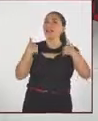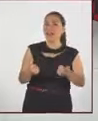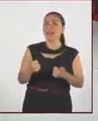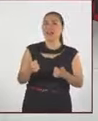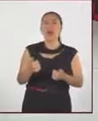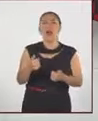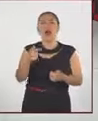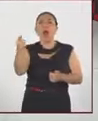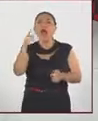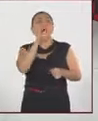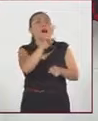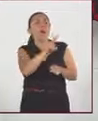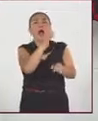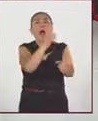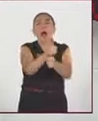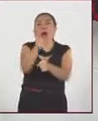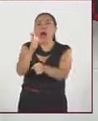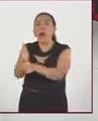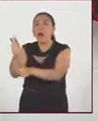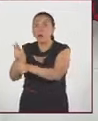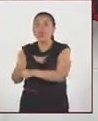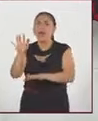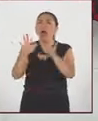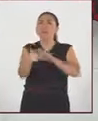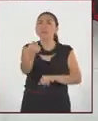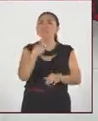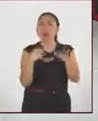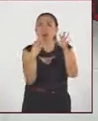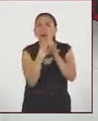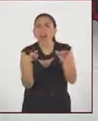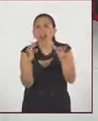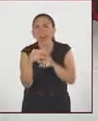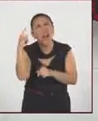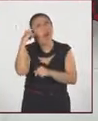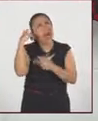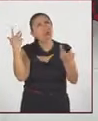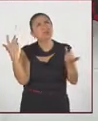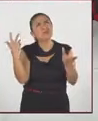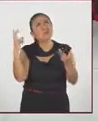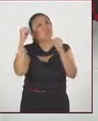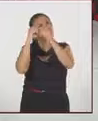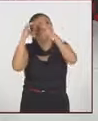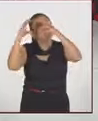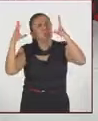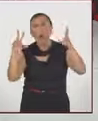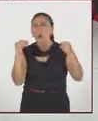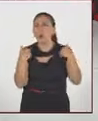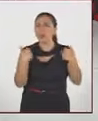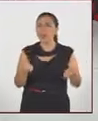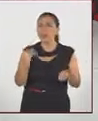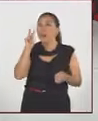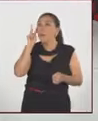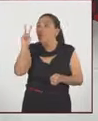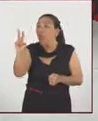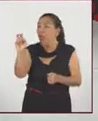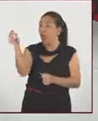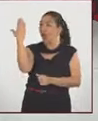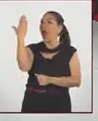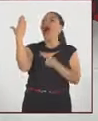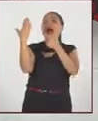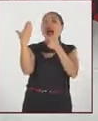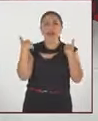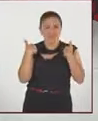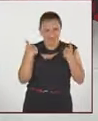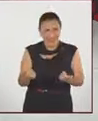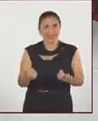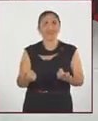es de esta forma, porque a veces explicado no es tan lógico, ¿no? Luego, aunque sí lo es, pero uno se hace muchas bolas mentalmente,